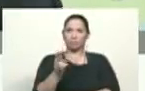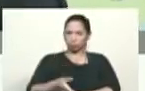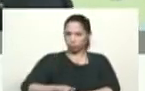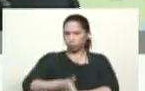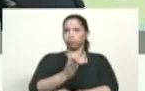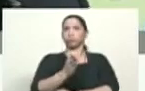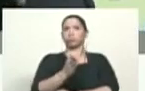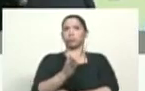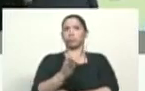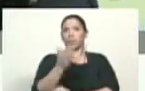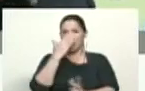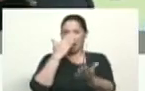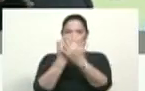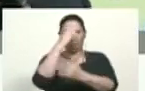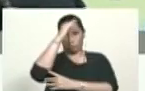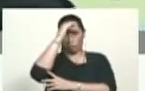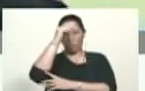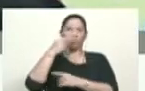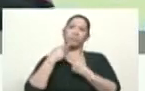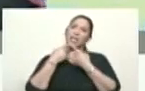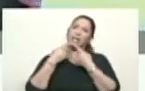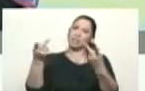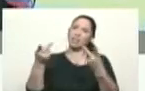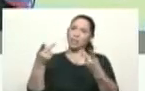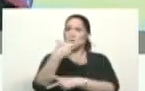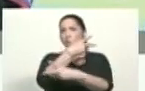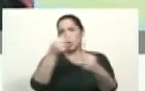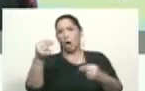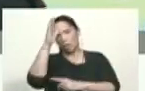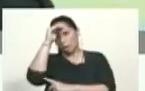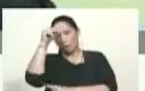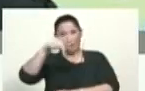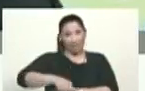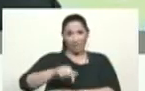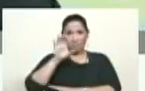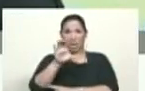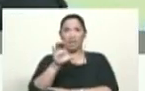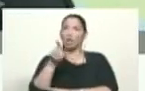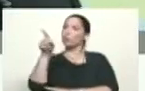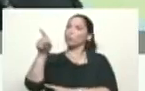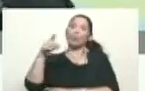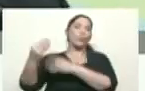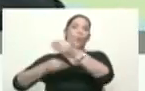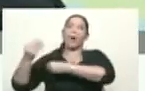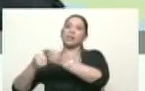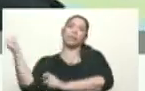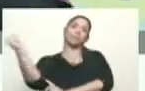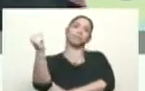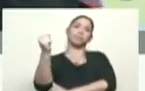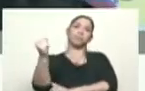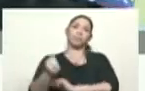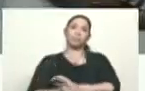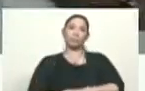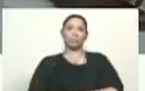firme ante Donald Trump y decirle, no, Trump, aquí en este país tú no vas a hacer lo que te dé la gana.